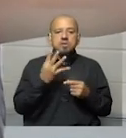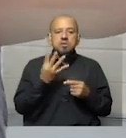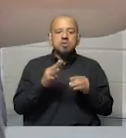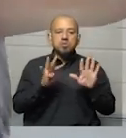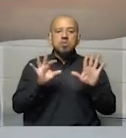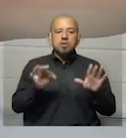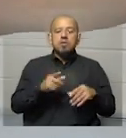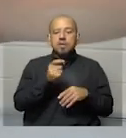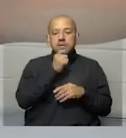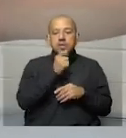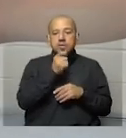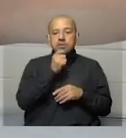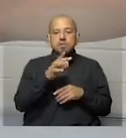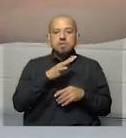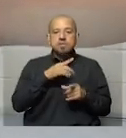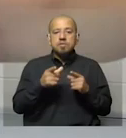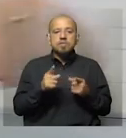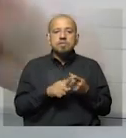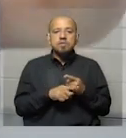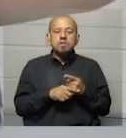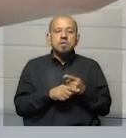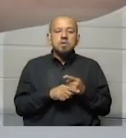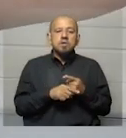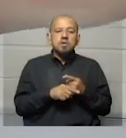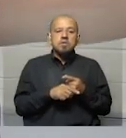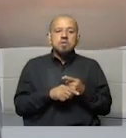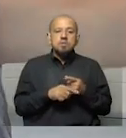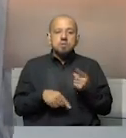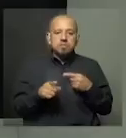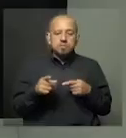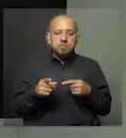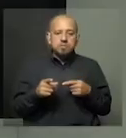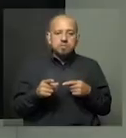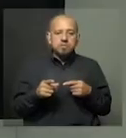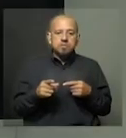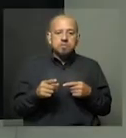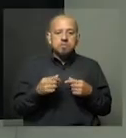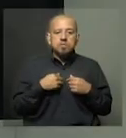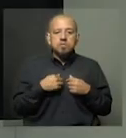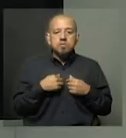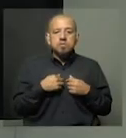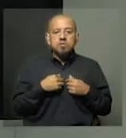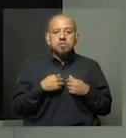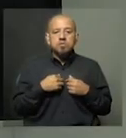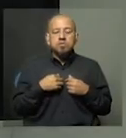490 entrevistas que están incorporadas al día de hoy. Tenemos un video que nosotros creemos que es una obra